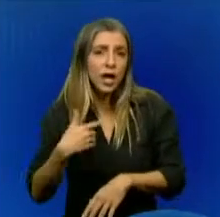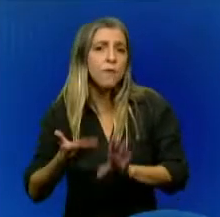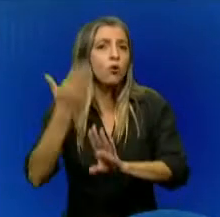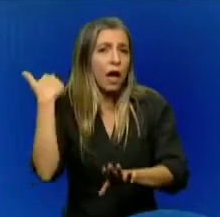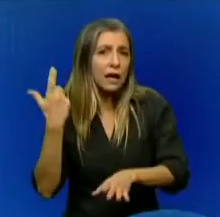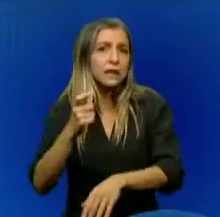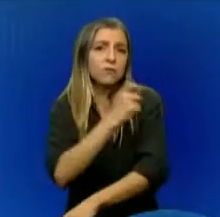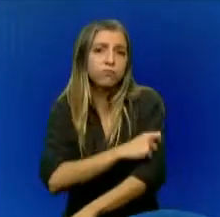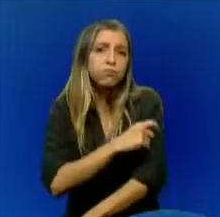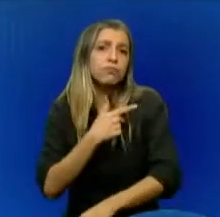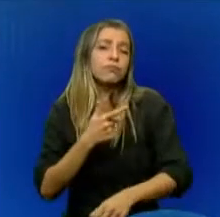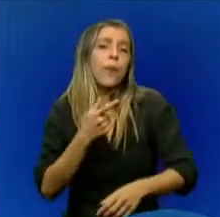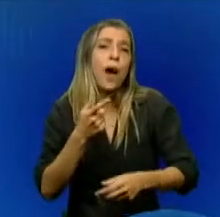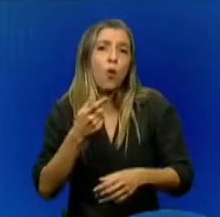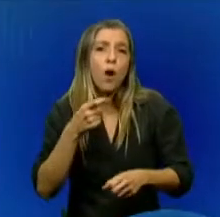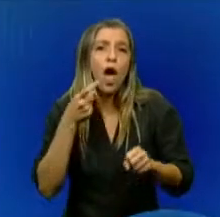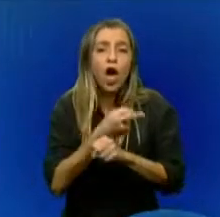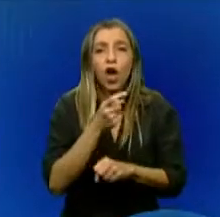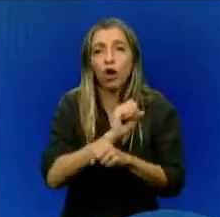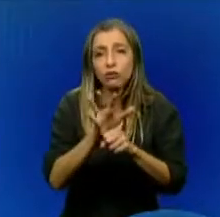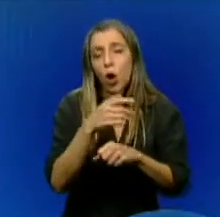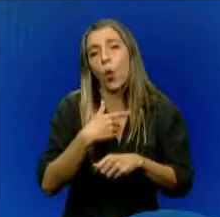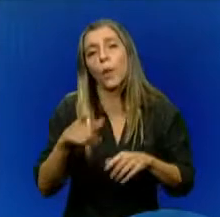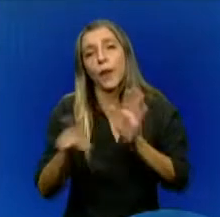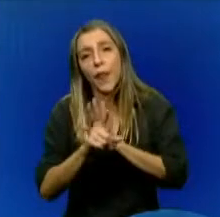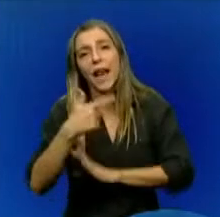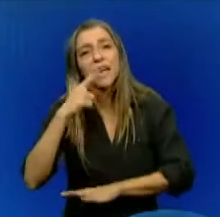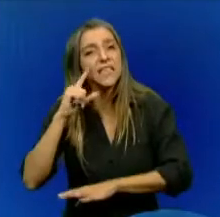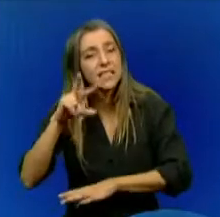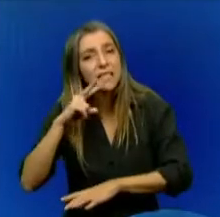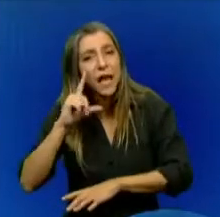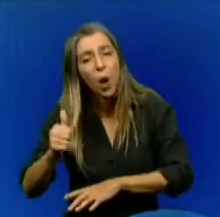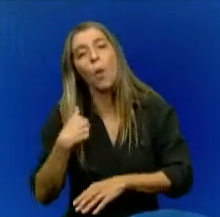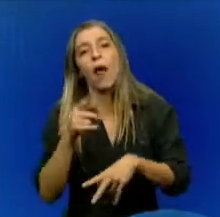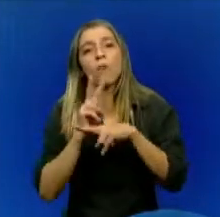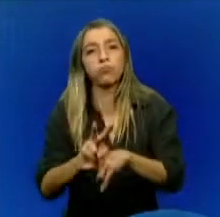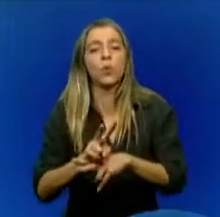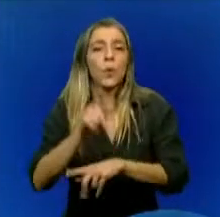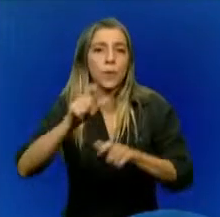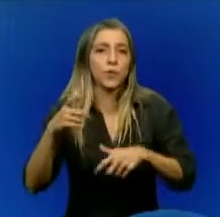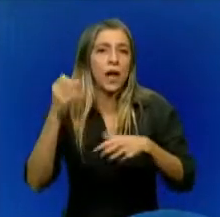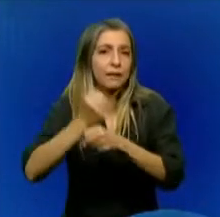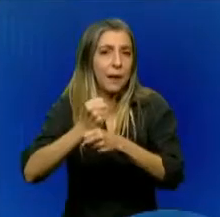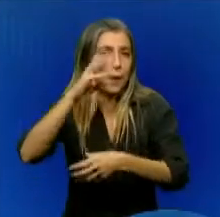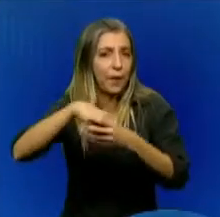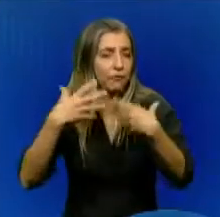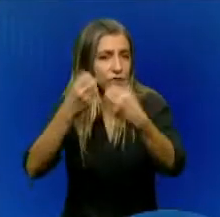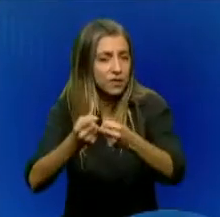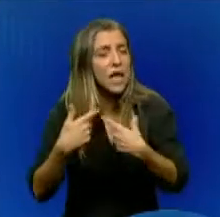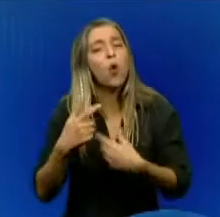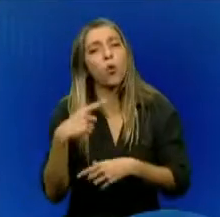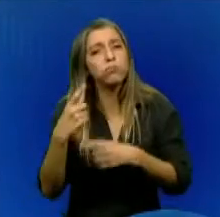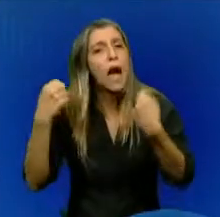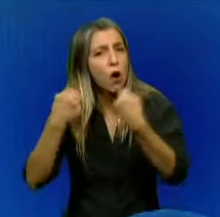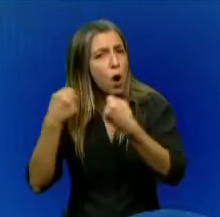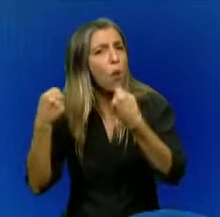COVID, hemos sacado la ley Silvio de protección del personal de salud, hemos sacado varios proyectos de ley en consenso